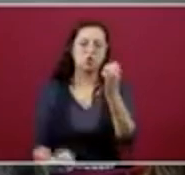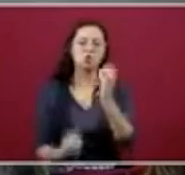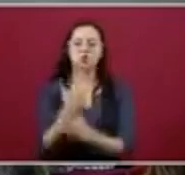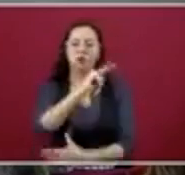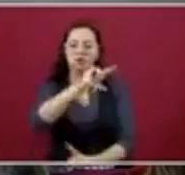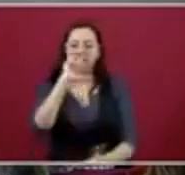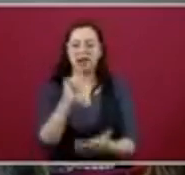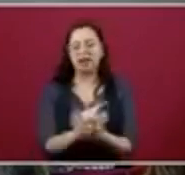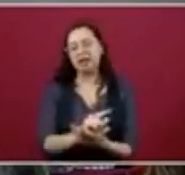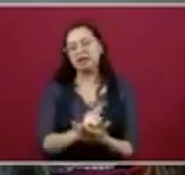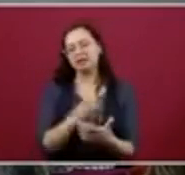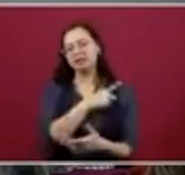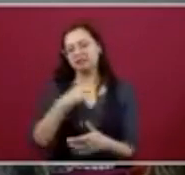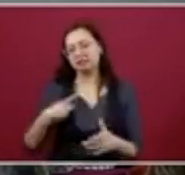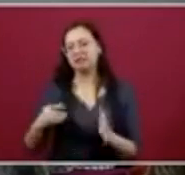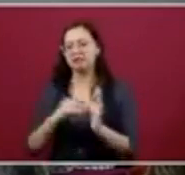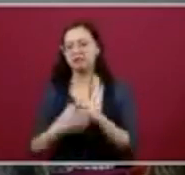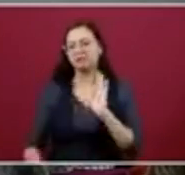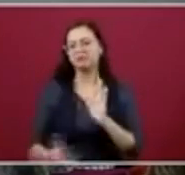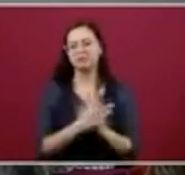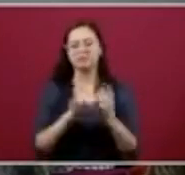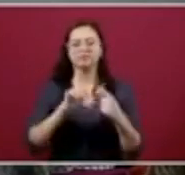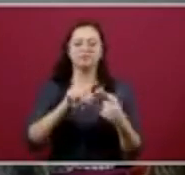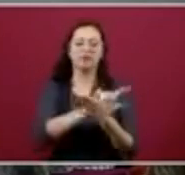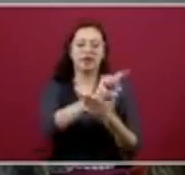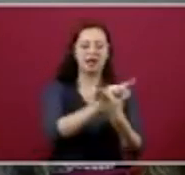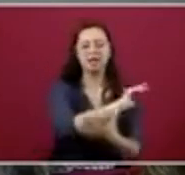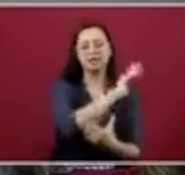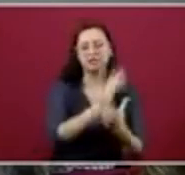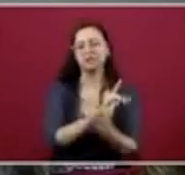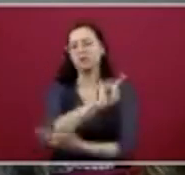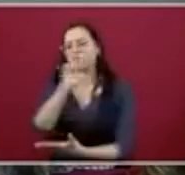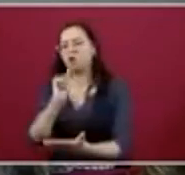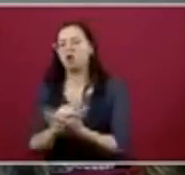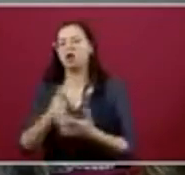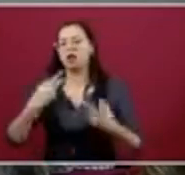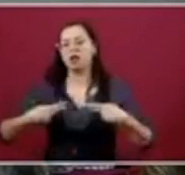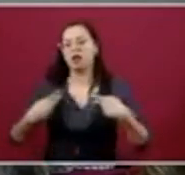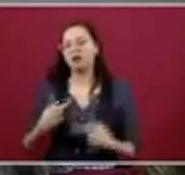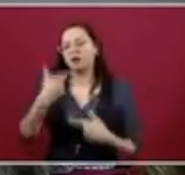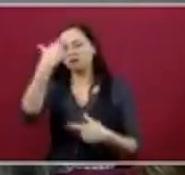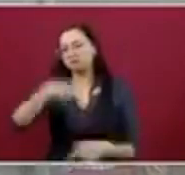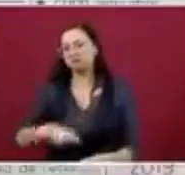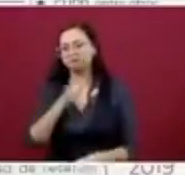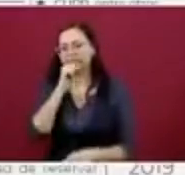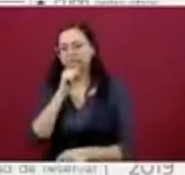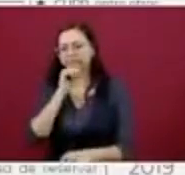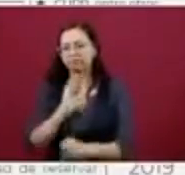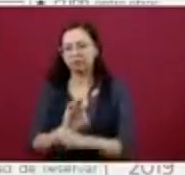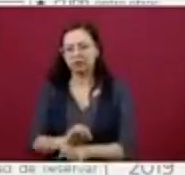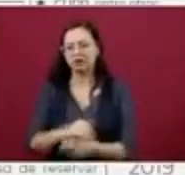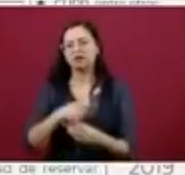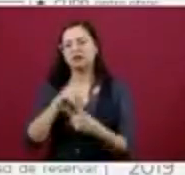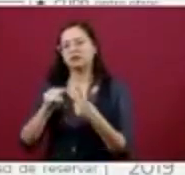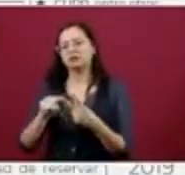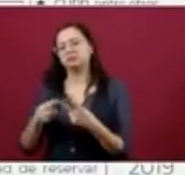Datos Personales, a partir de lo que venga de 85